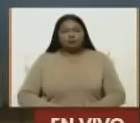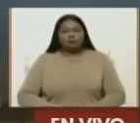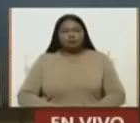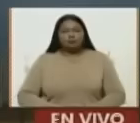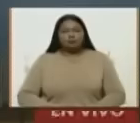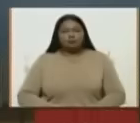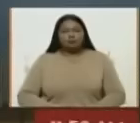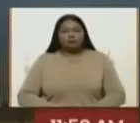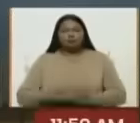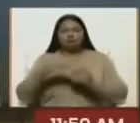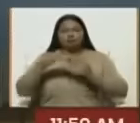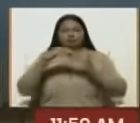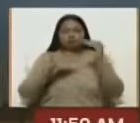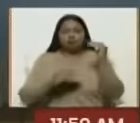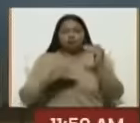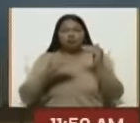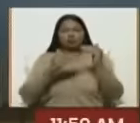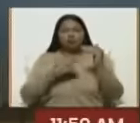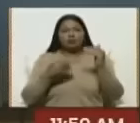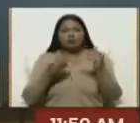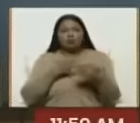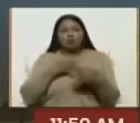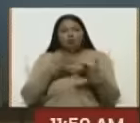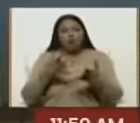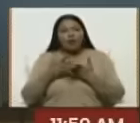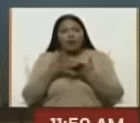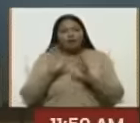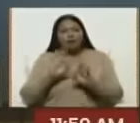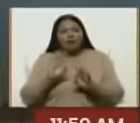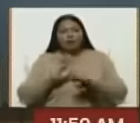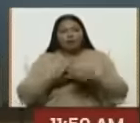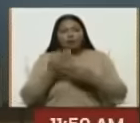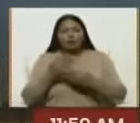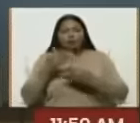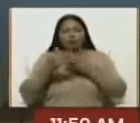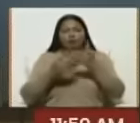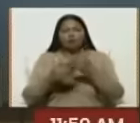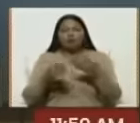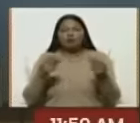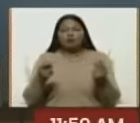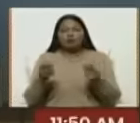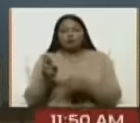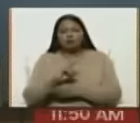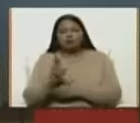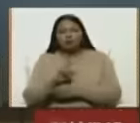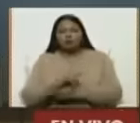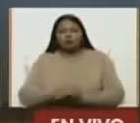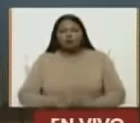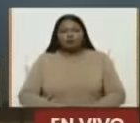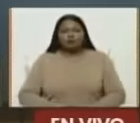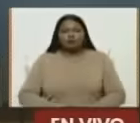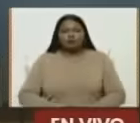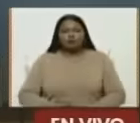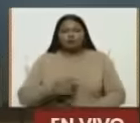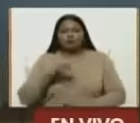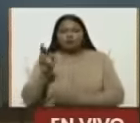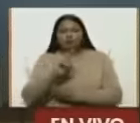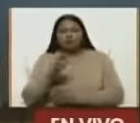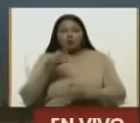desestabilizar, y no lo han podido lograr obviamente porque ha habido una acción inmediata de la